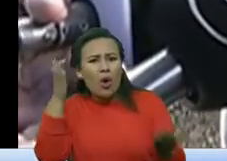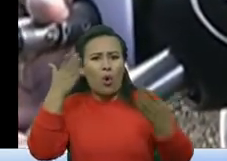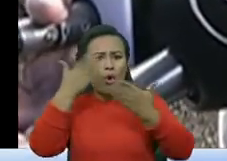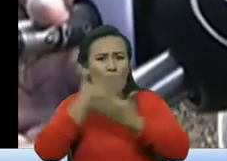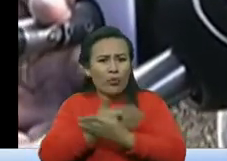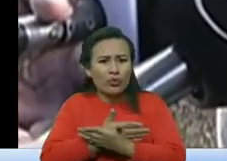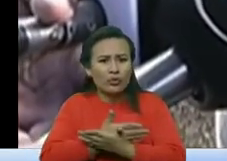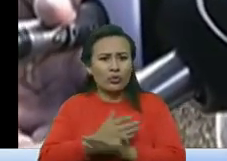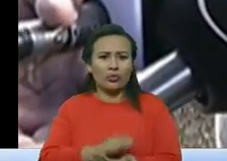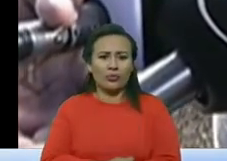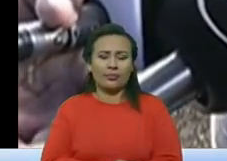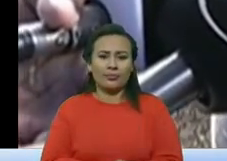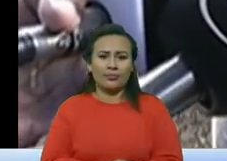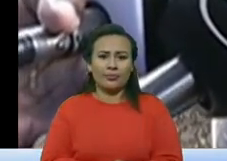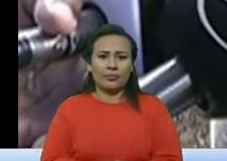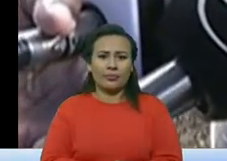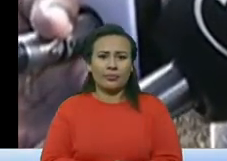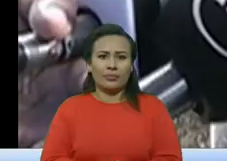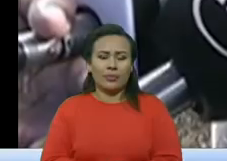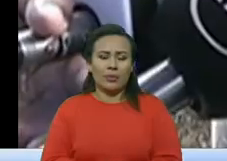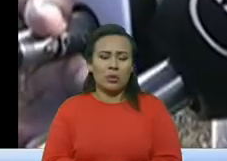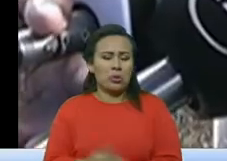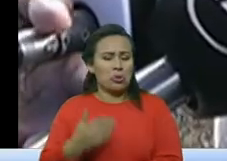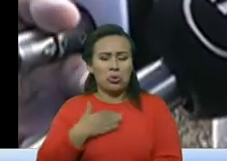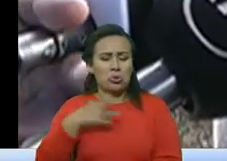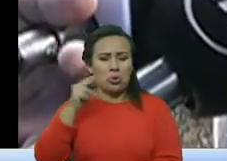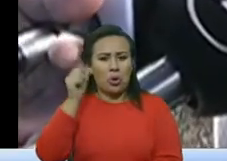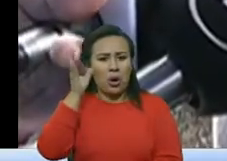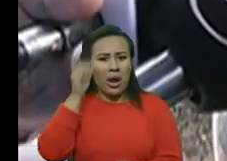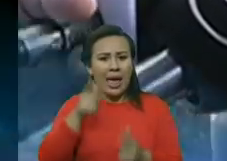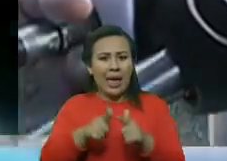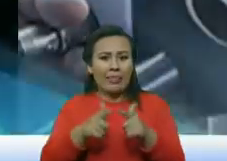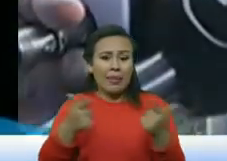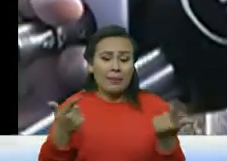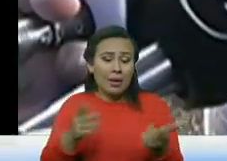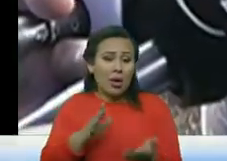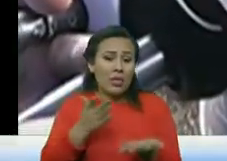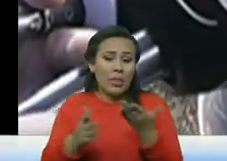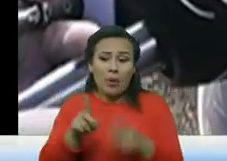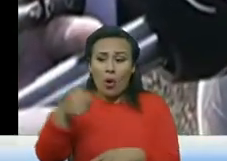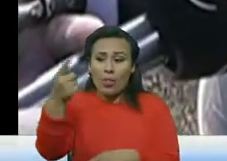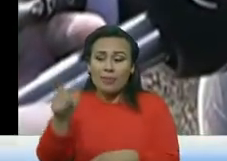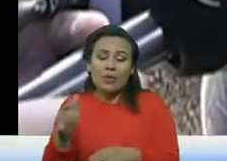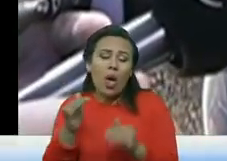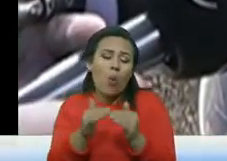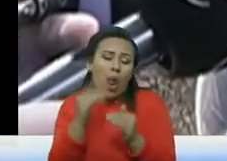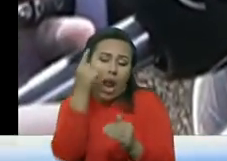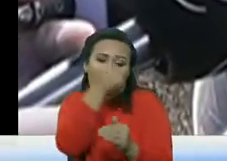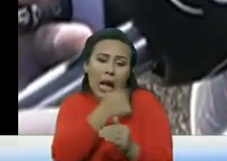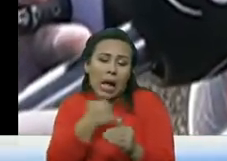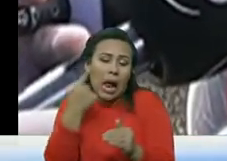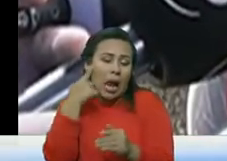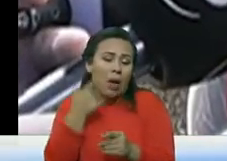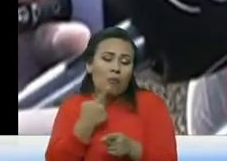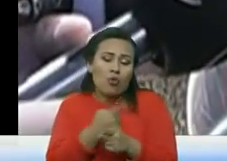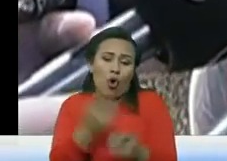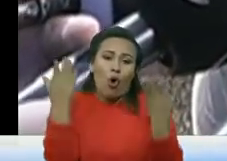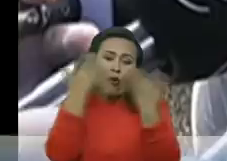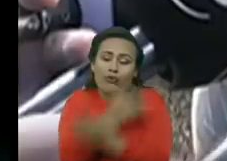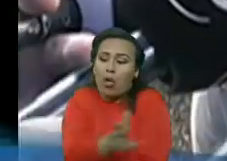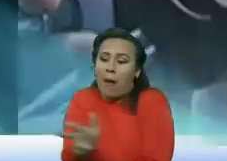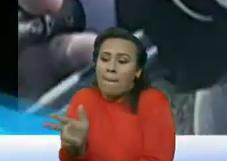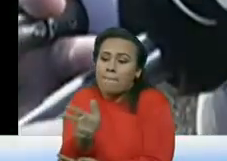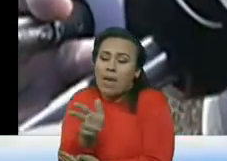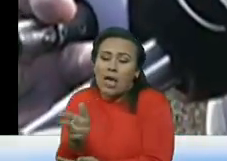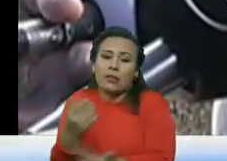No sé, alguien en el complejo haber tenido algún enemigo, se parece bastante a él. Y esperemos que las investigaciones